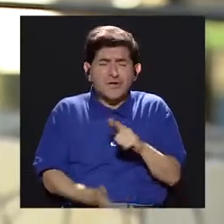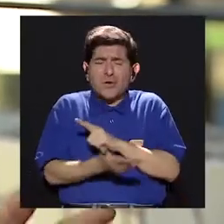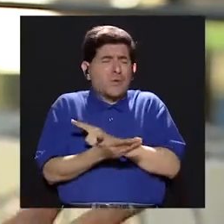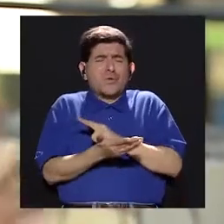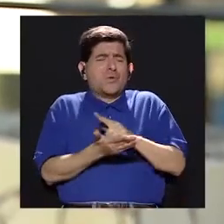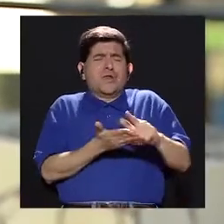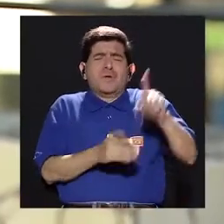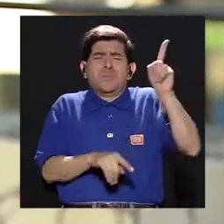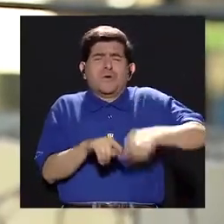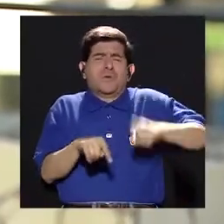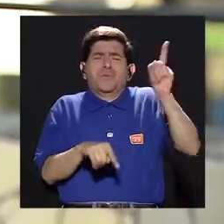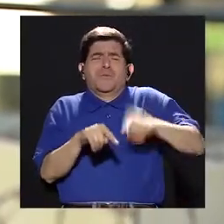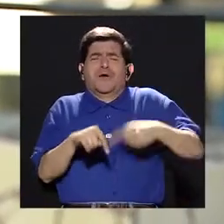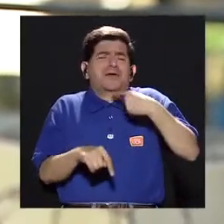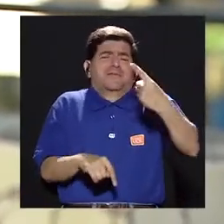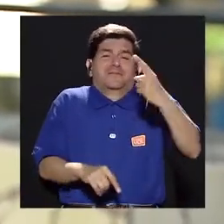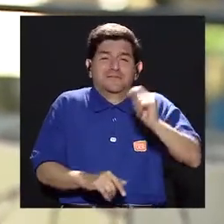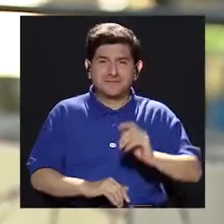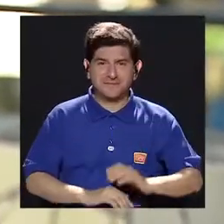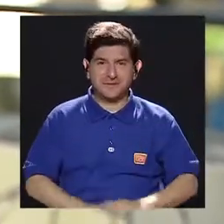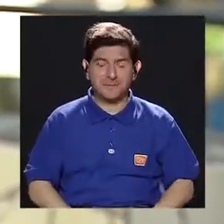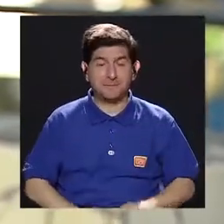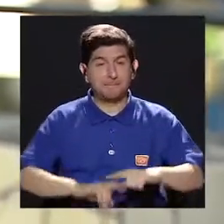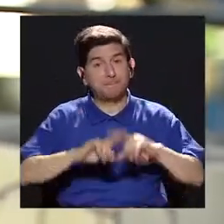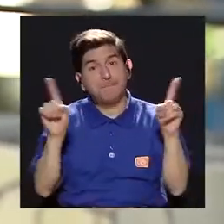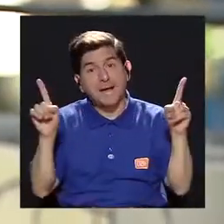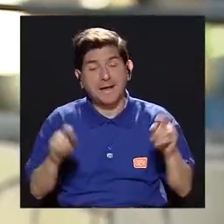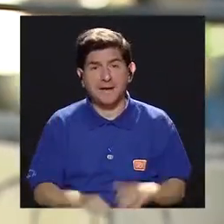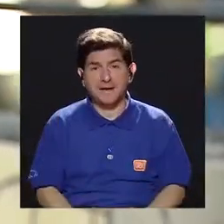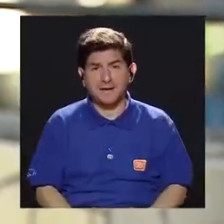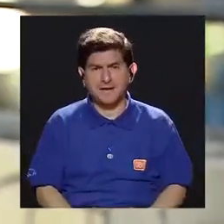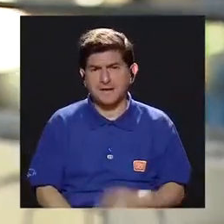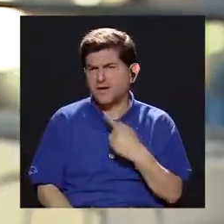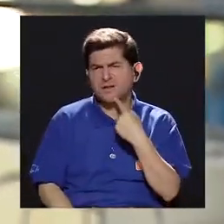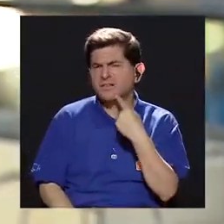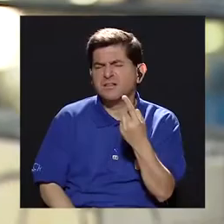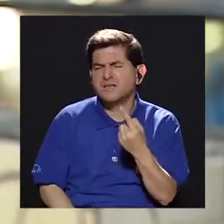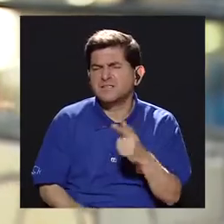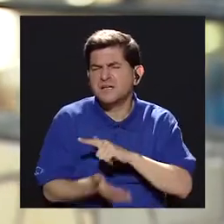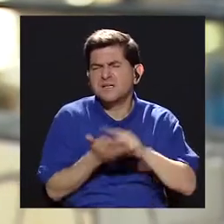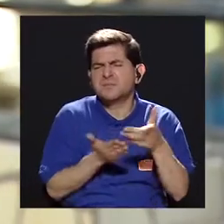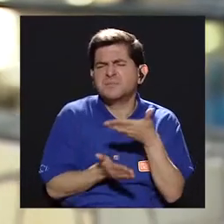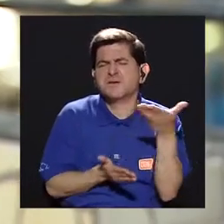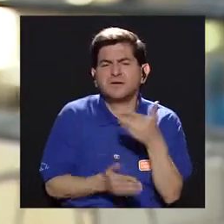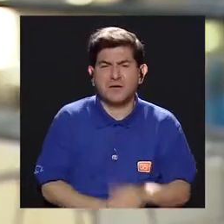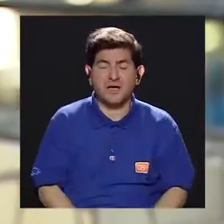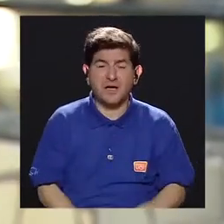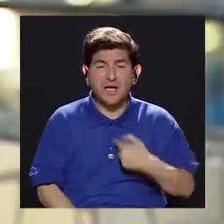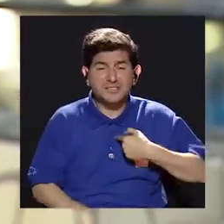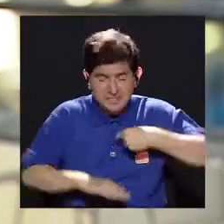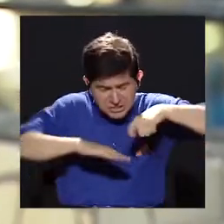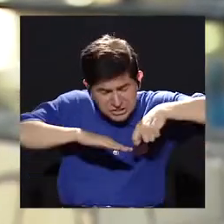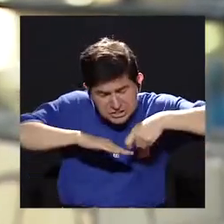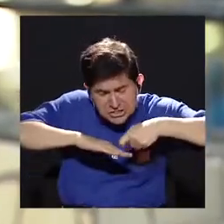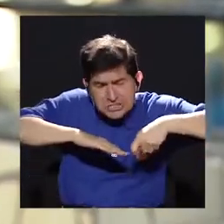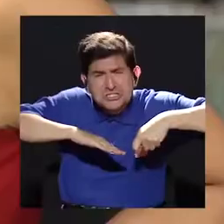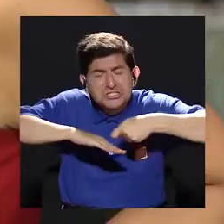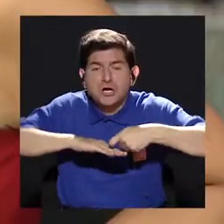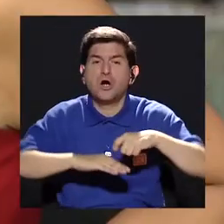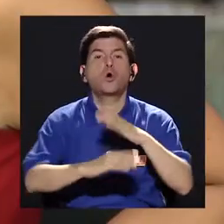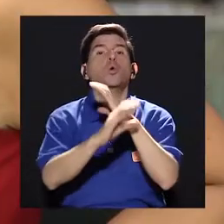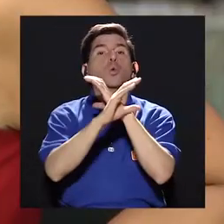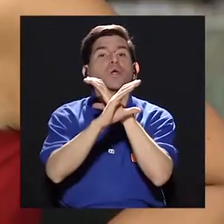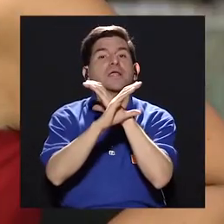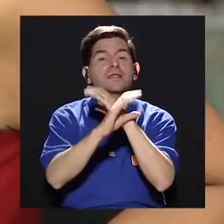tan higiénica, no puede ser. Pero ¿a qué le llama ser tan higiénica? No, es que yo me saco. No,